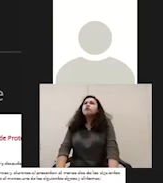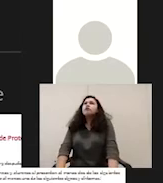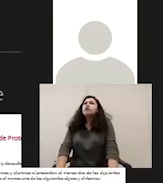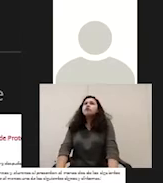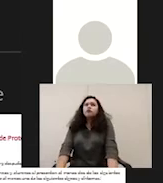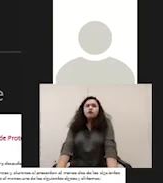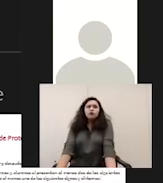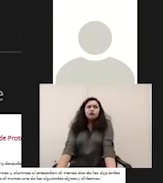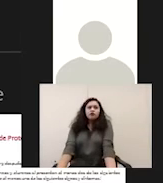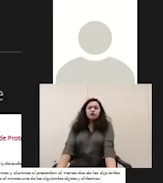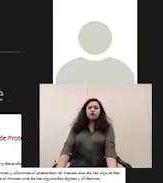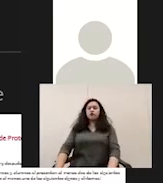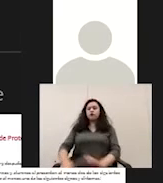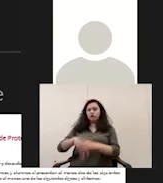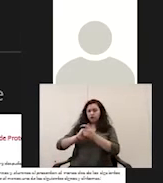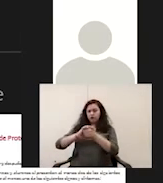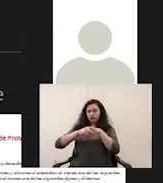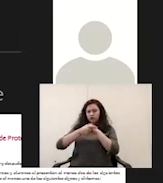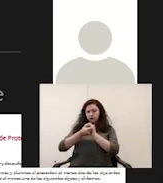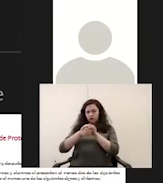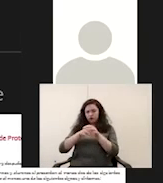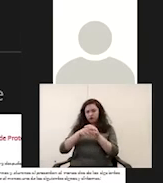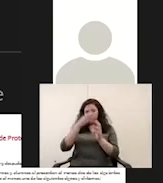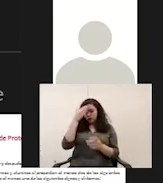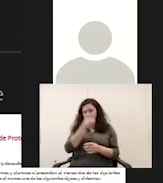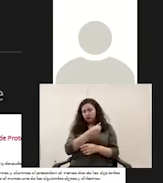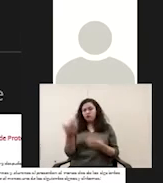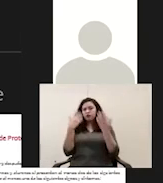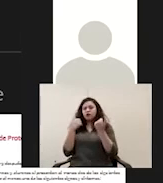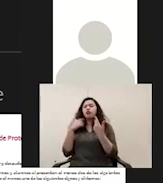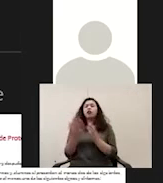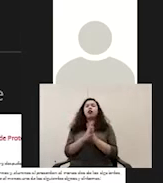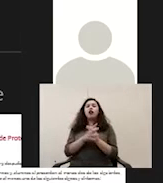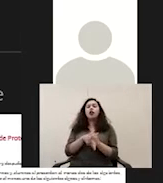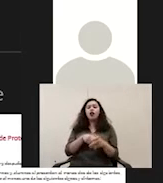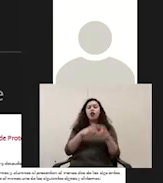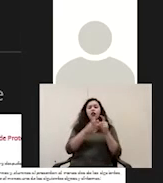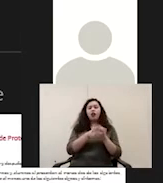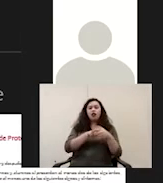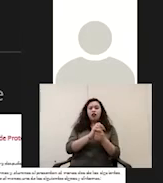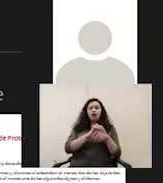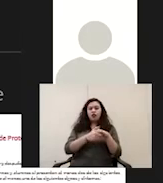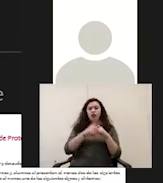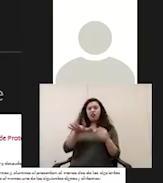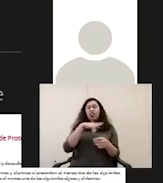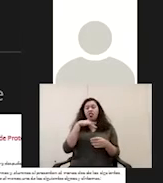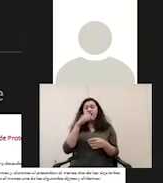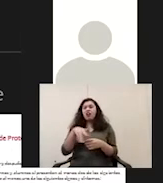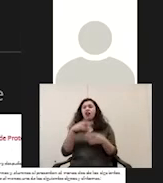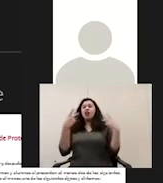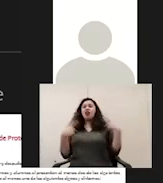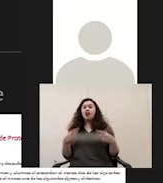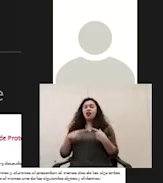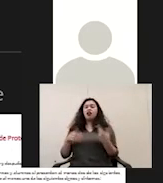para lavarse las manos y con las manos sucias utiliza el jabón de pasta, lo ensucia y el siguiente usuario trae las